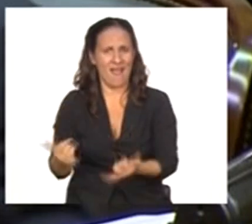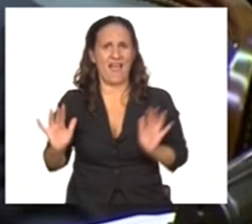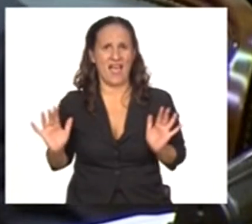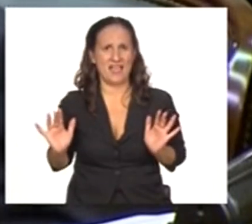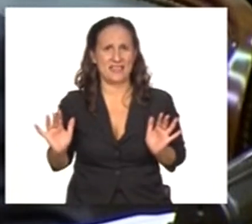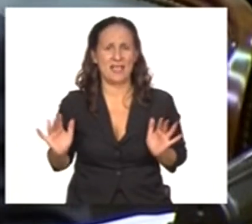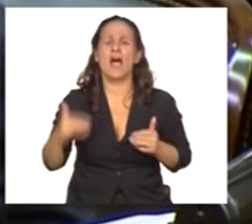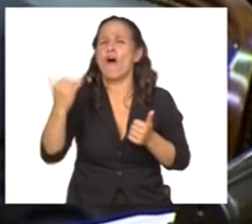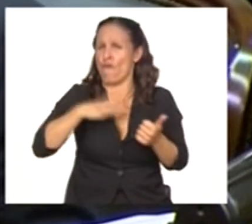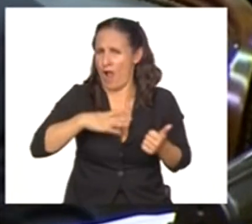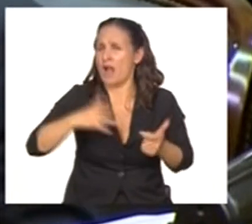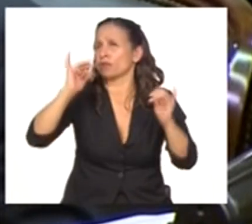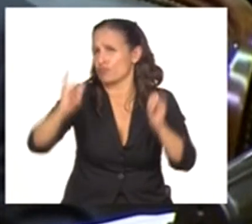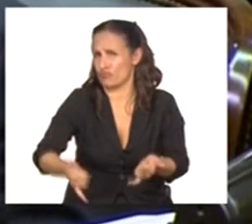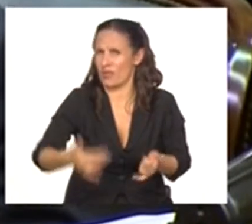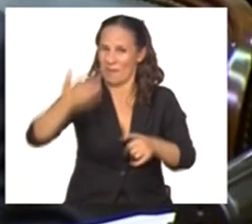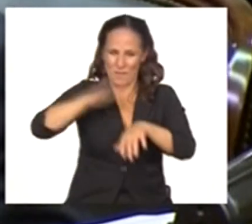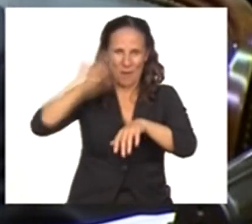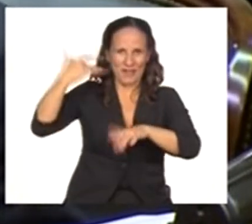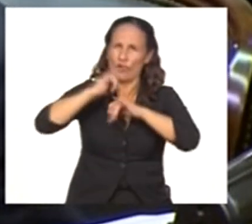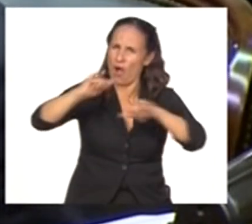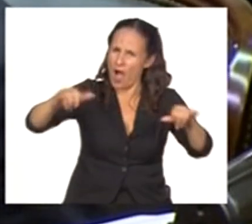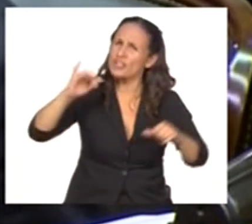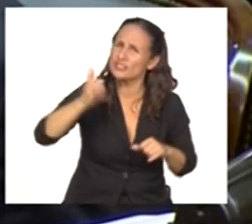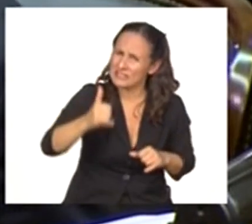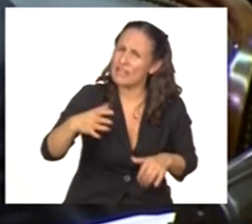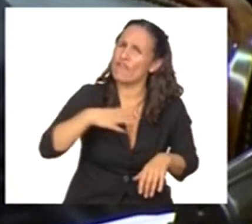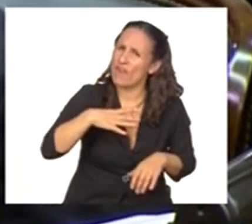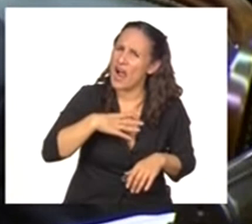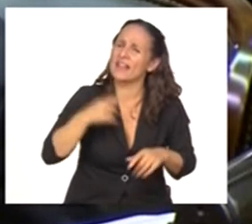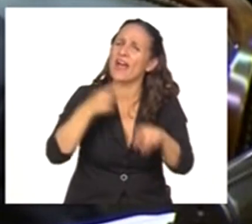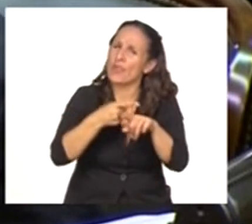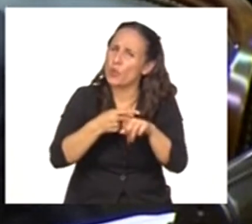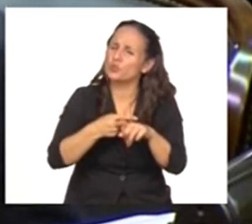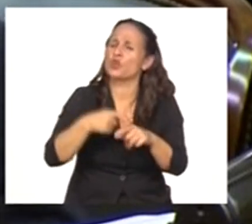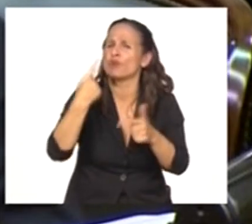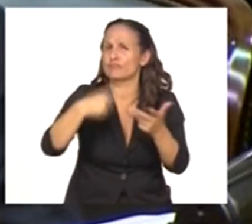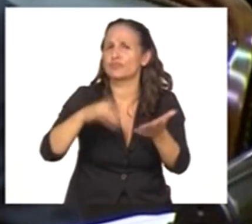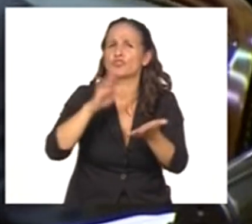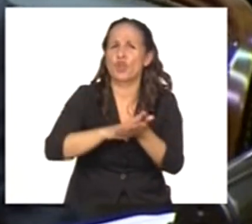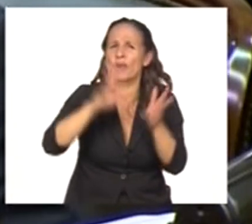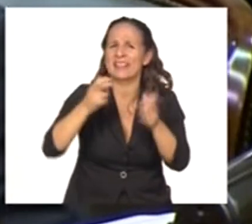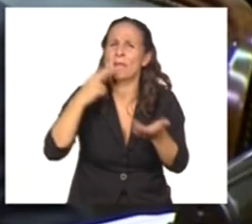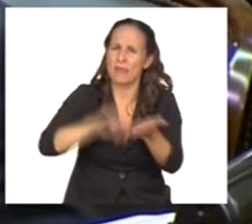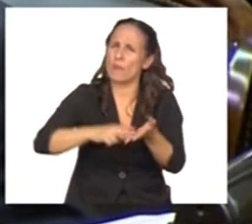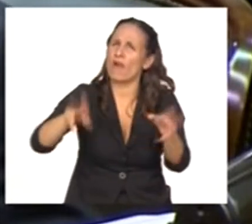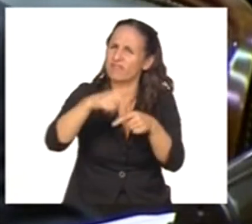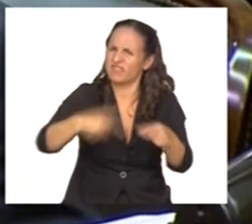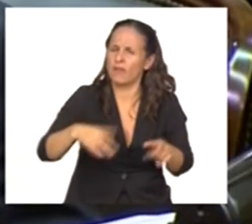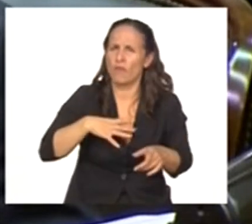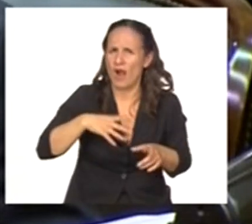1000 desafíos, lo hemos dicho en la campaña. Claramente que tenemos que discutir muchísimas cuestiones que tienen que ver con lo fiscal,